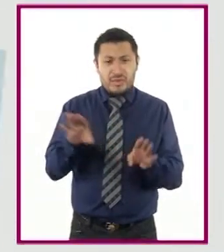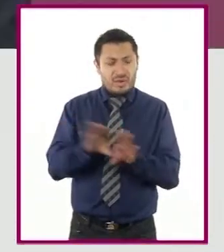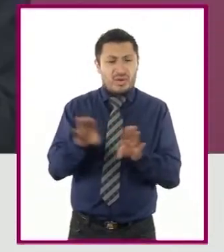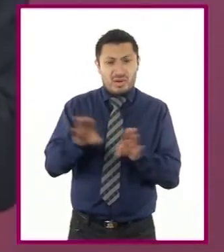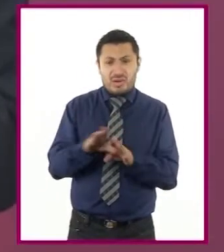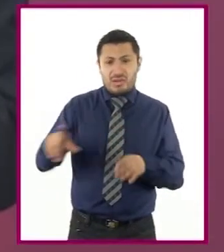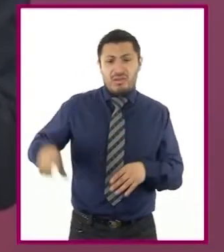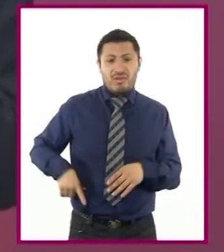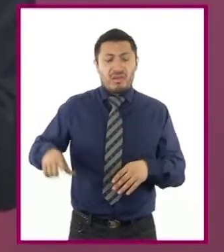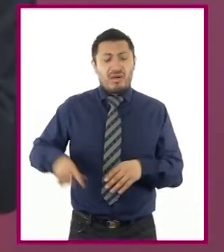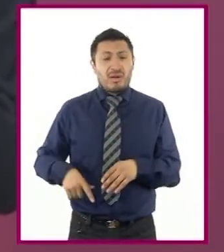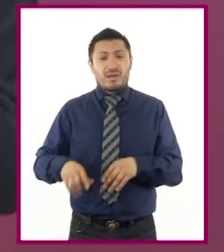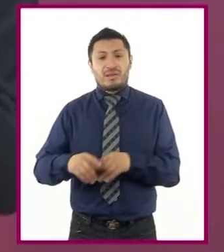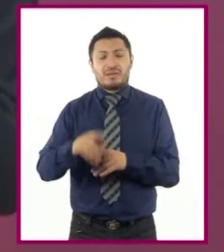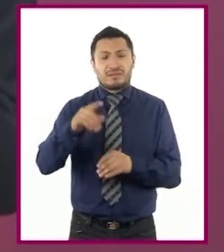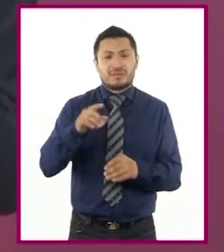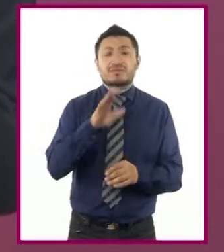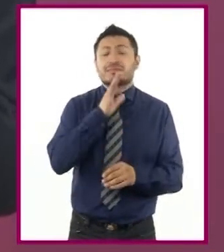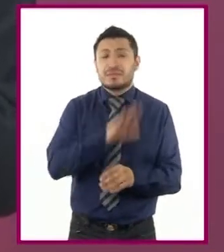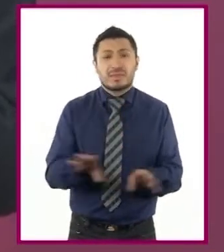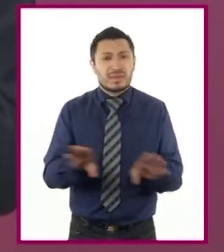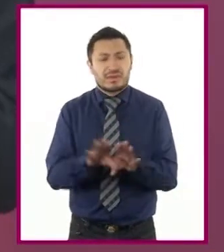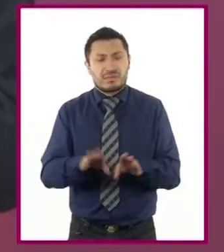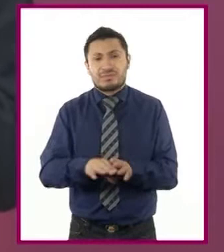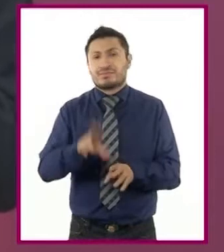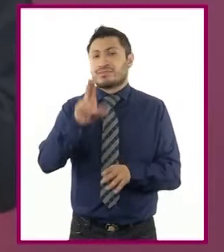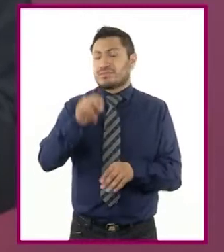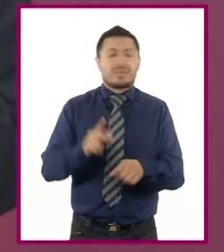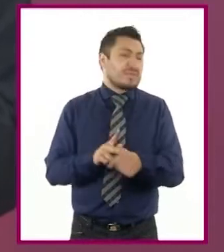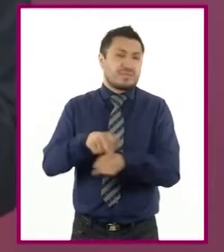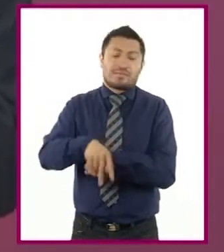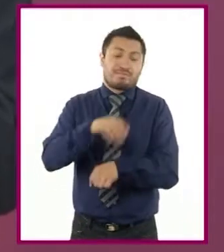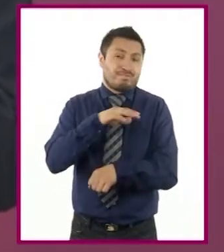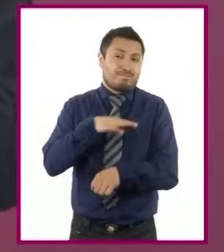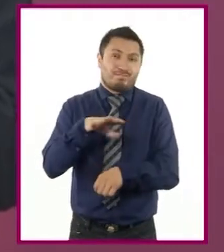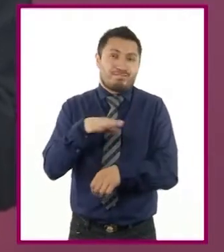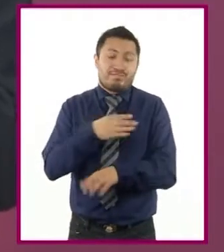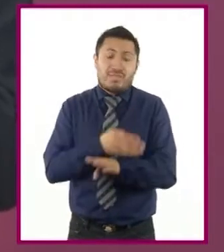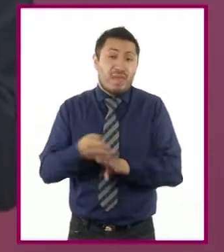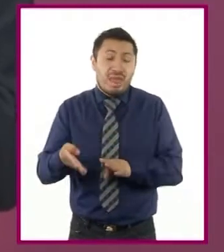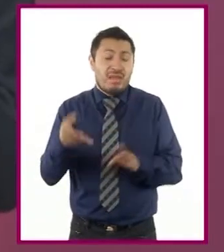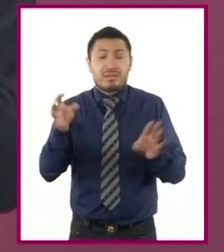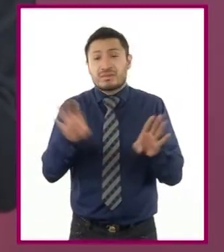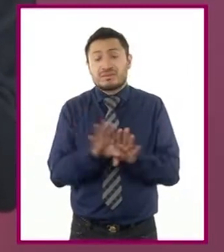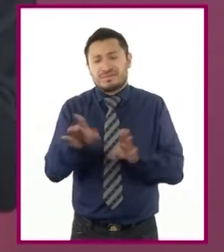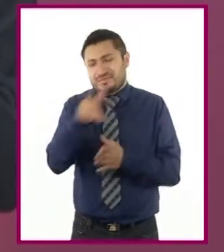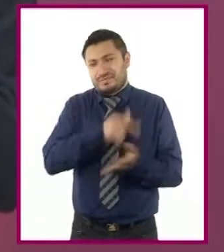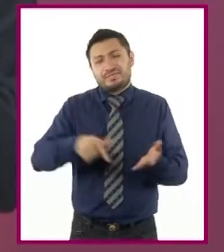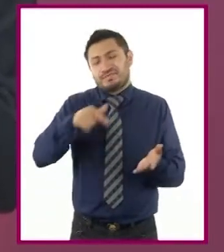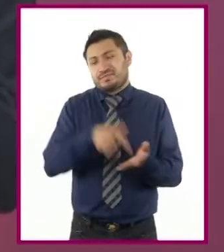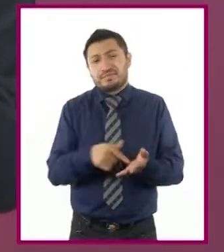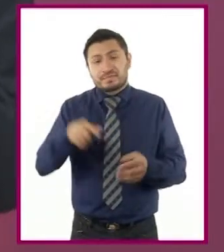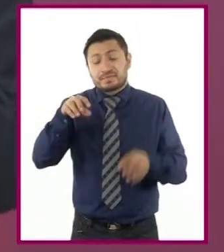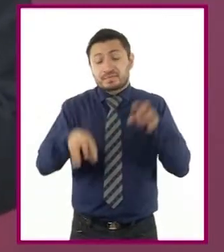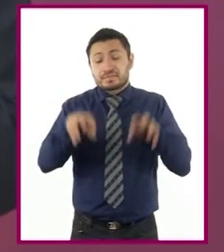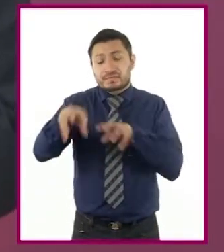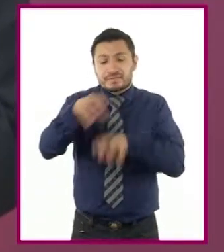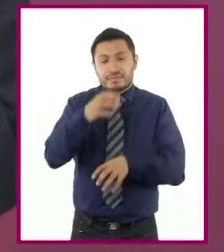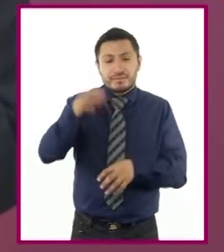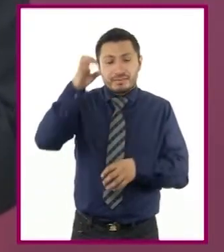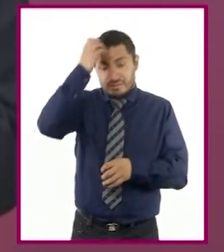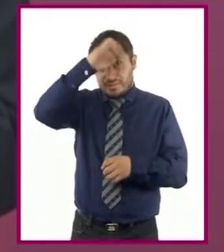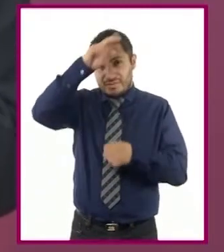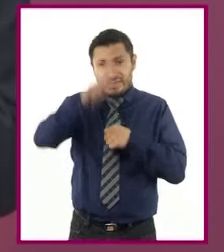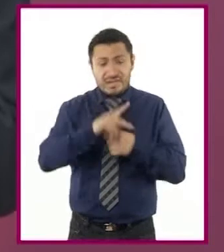y la superstición, o por la desgracia de no tener la piel blanca, es decir, las regiones ubicadas preferentemente en la Europa